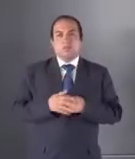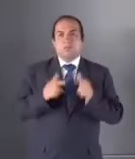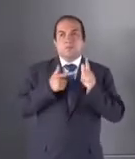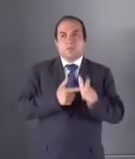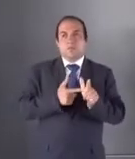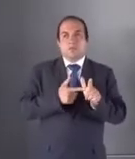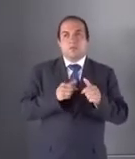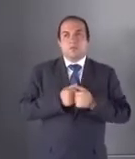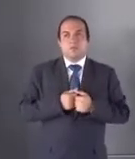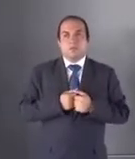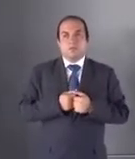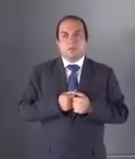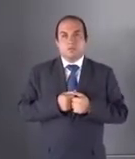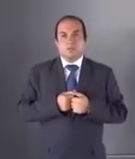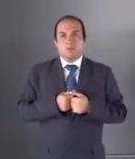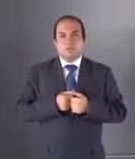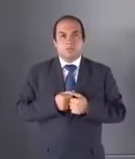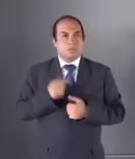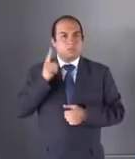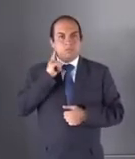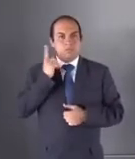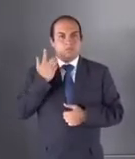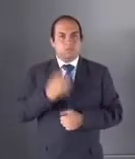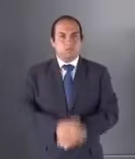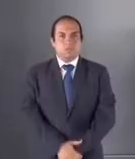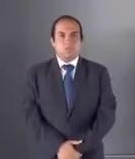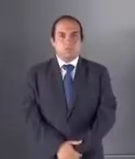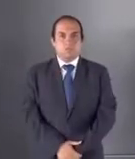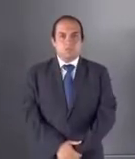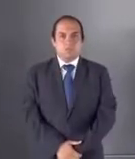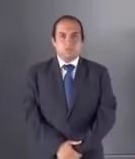Continuamos con Raúl Adorno de Ruido en la Red.